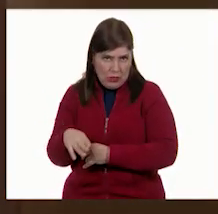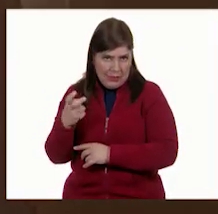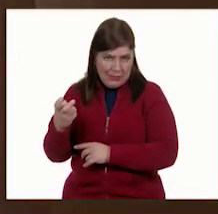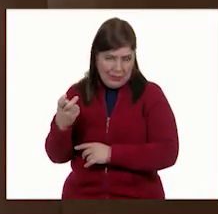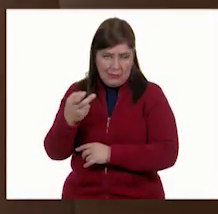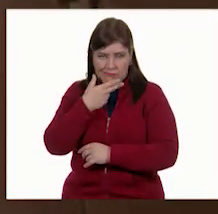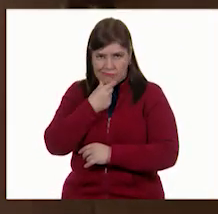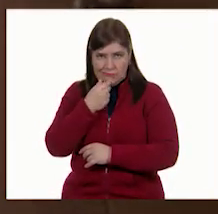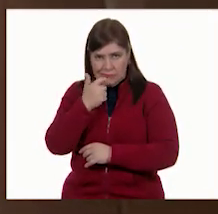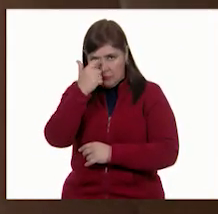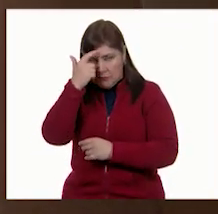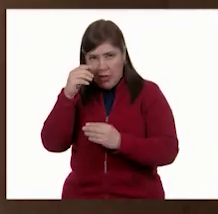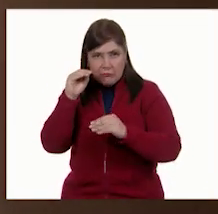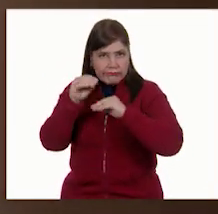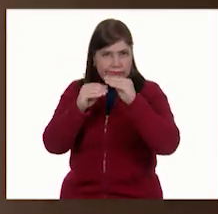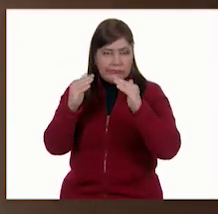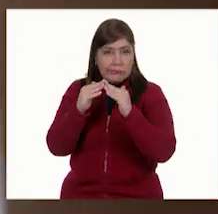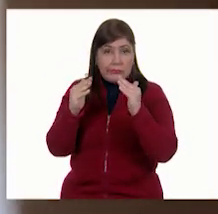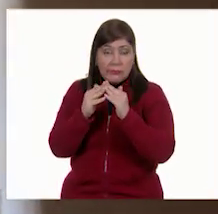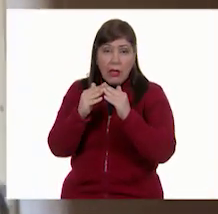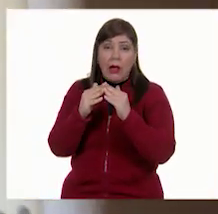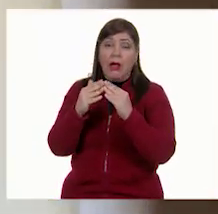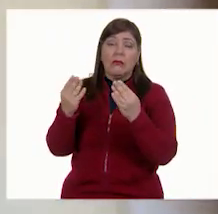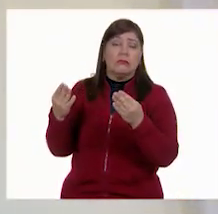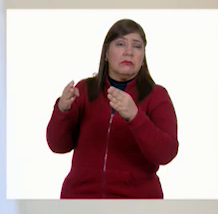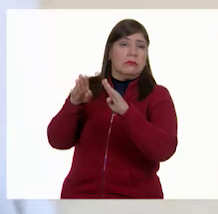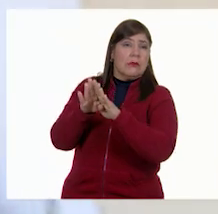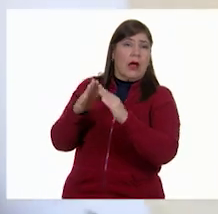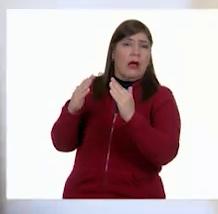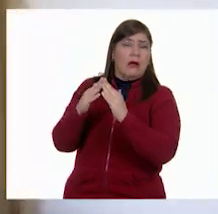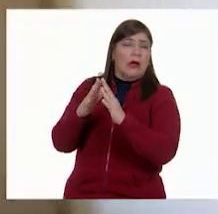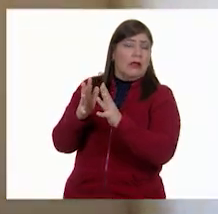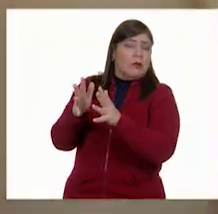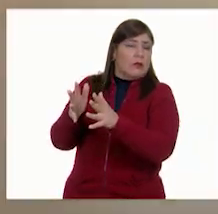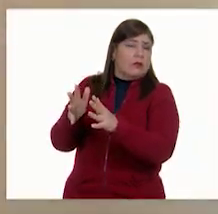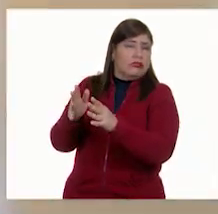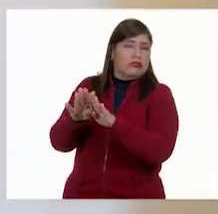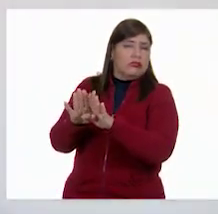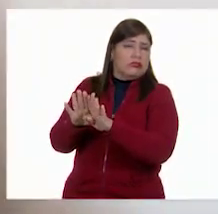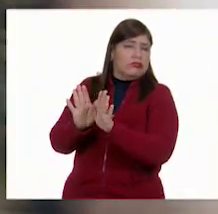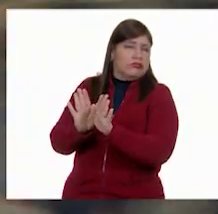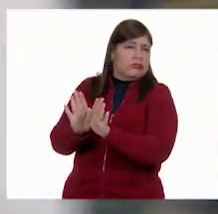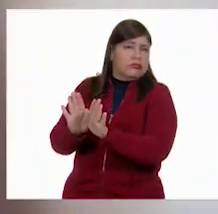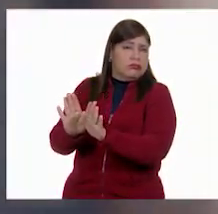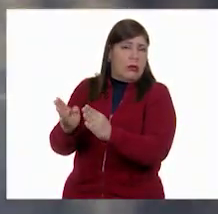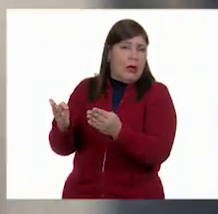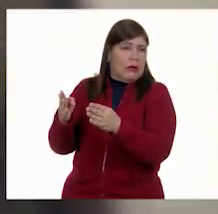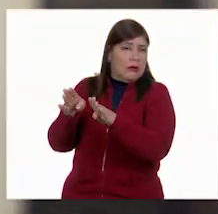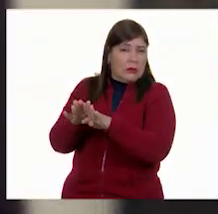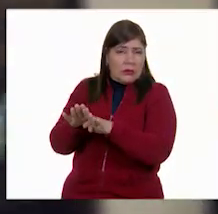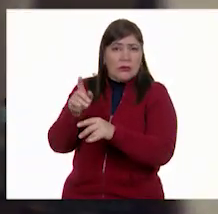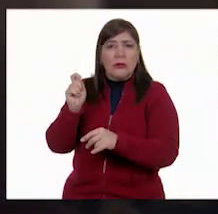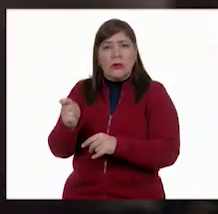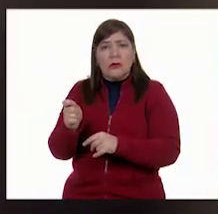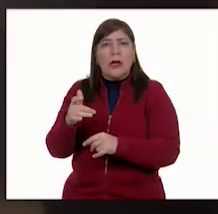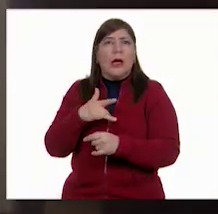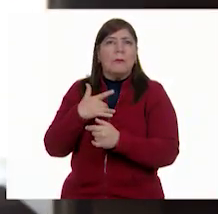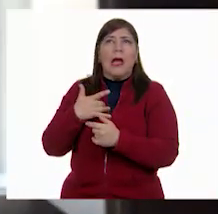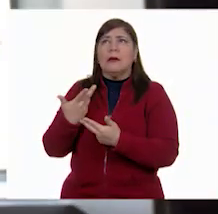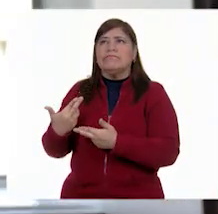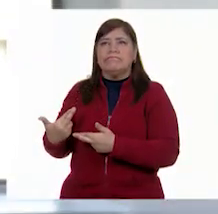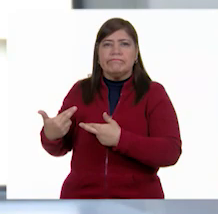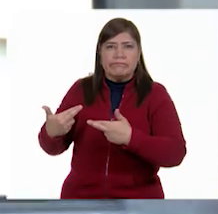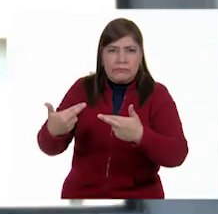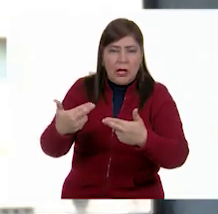casa se queda cerrada por algunos años con las cuestiones de la herencia.